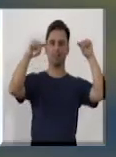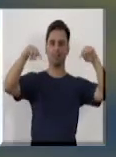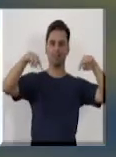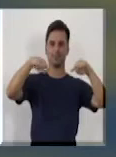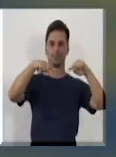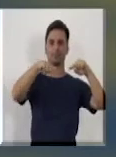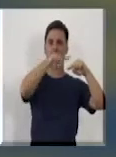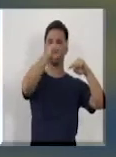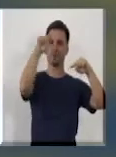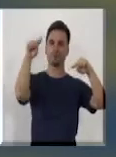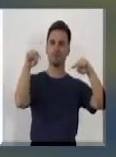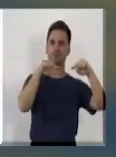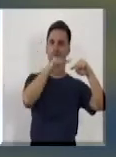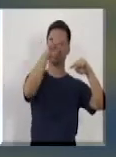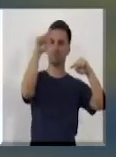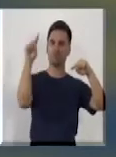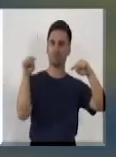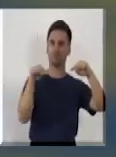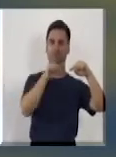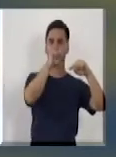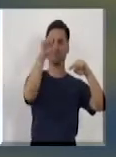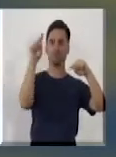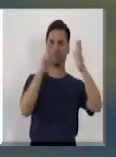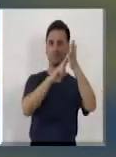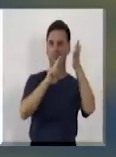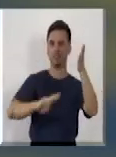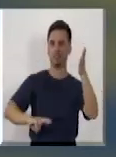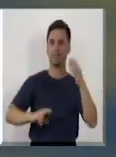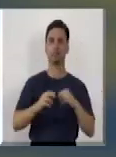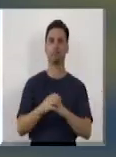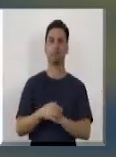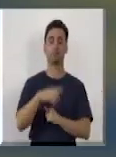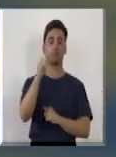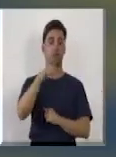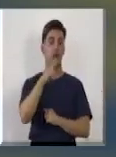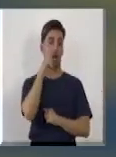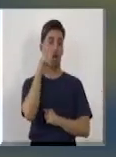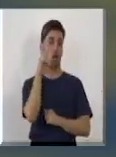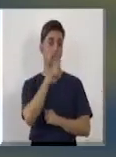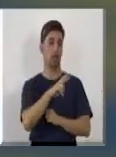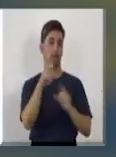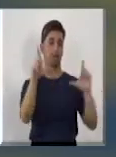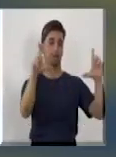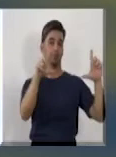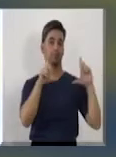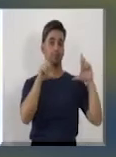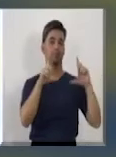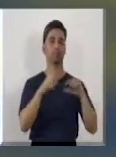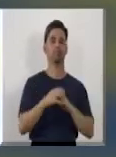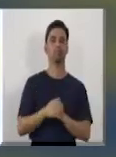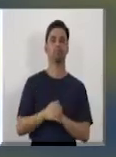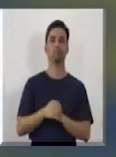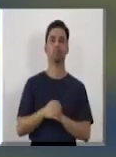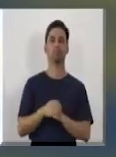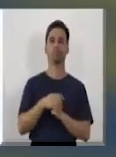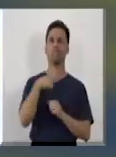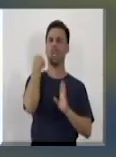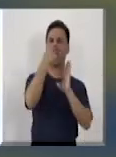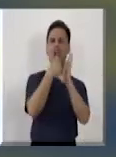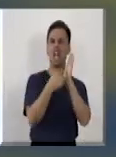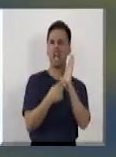Y aparecen en la pantalla los componentes de un circuito: generadores o fuentes, dispositivos de